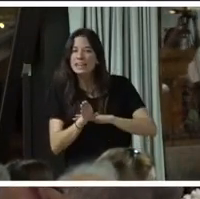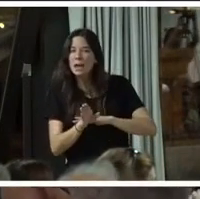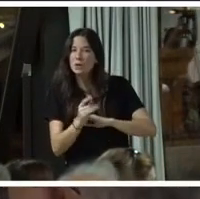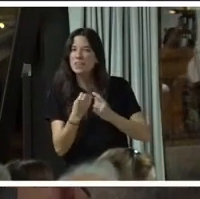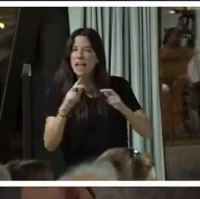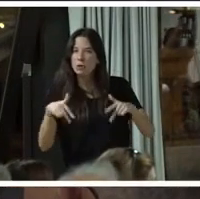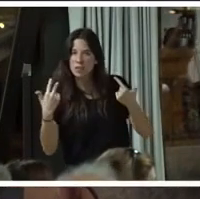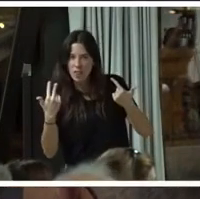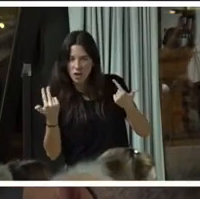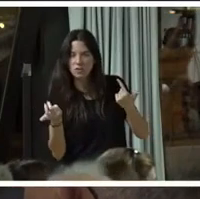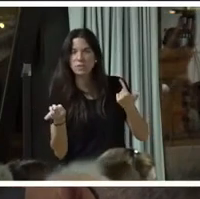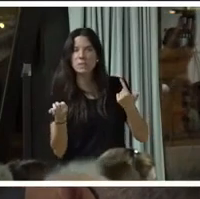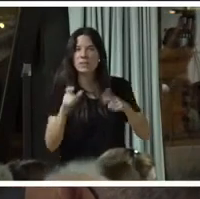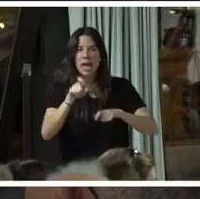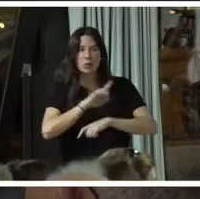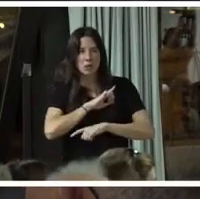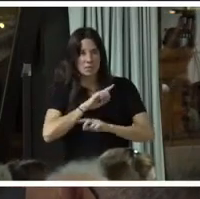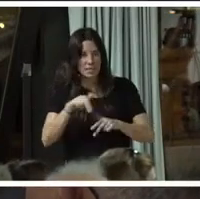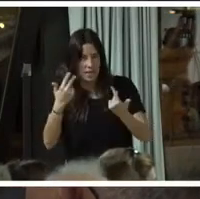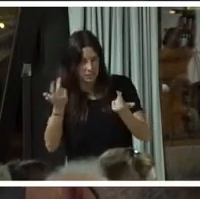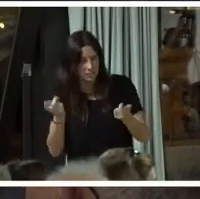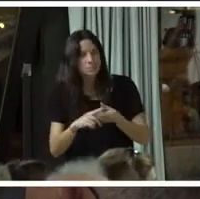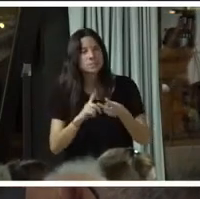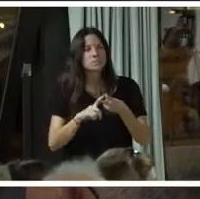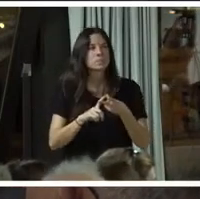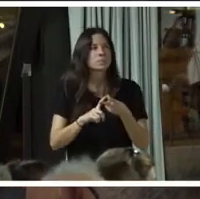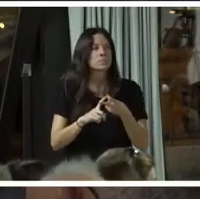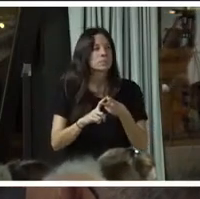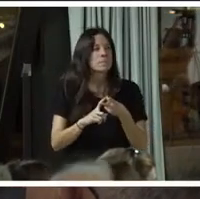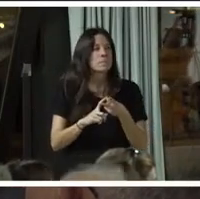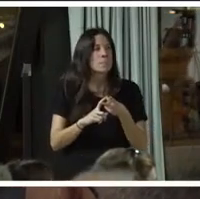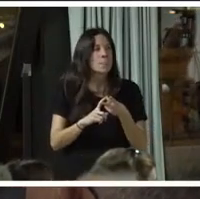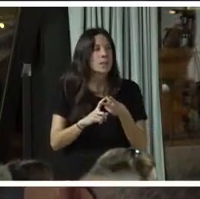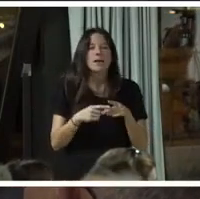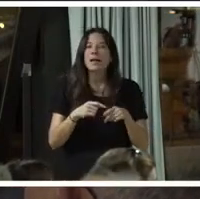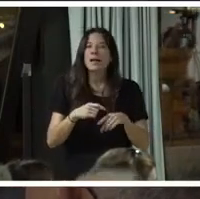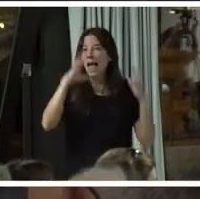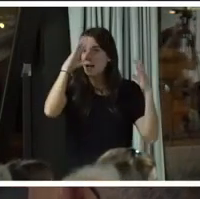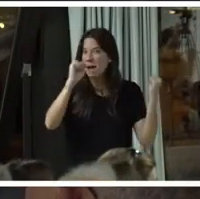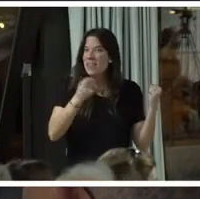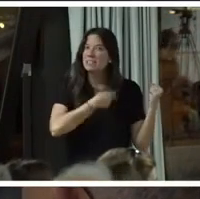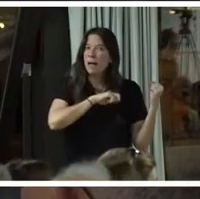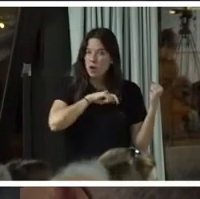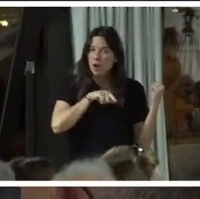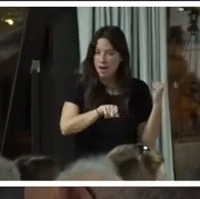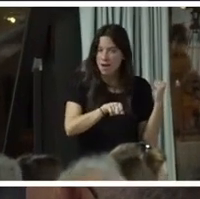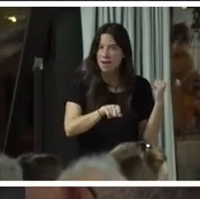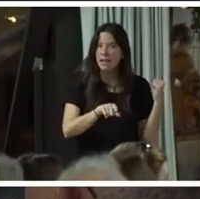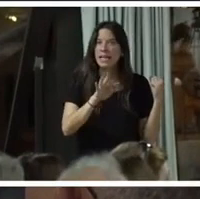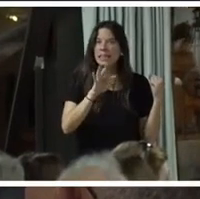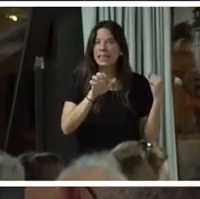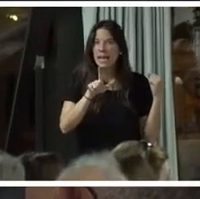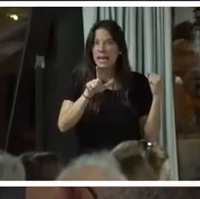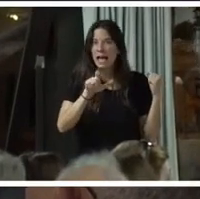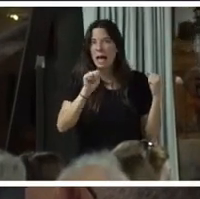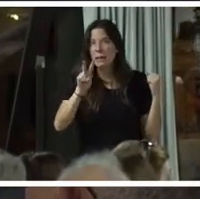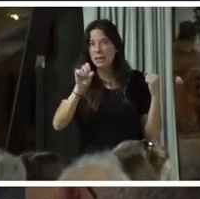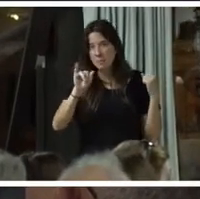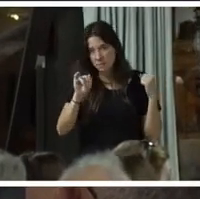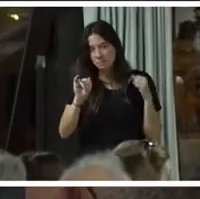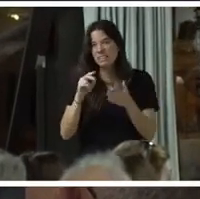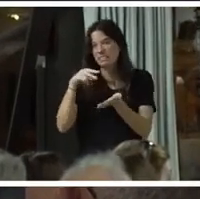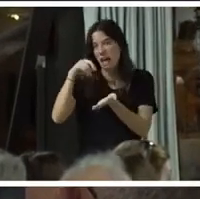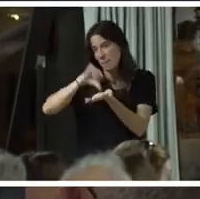autorización de las autoridades militares cómo tienes que la embajada española enre la viid tiene que